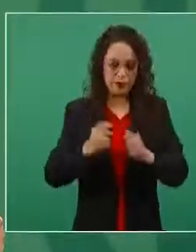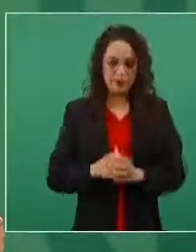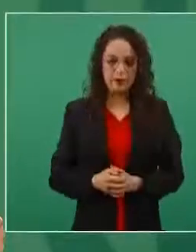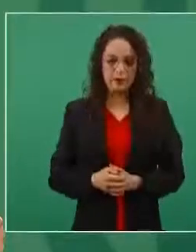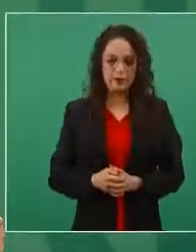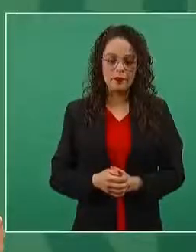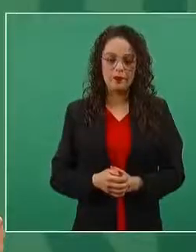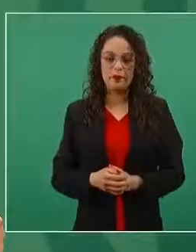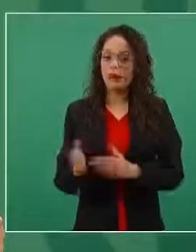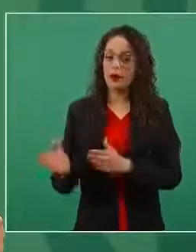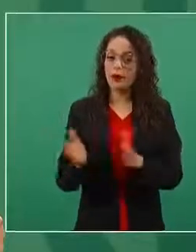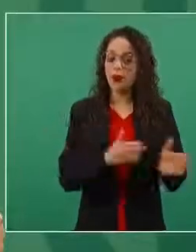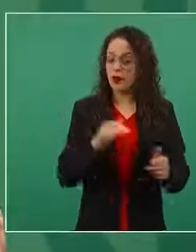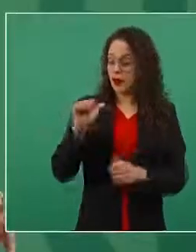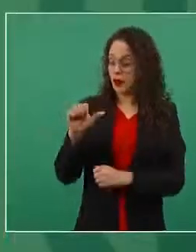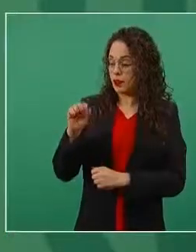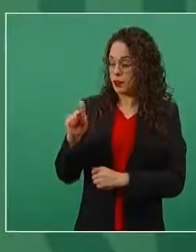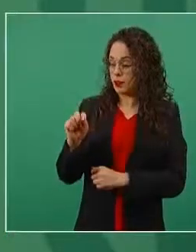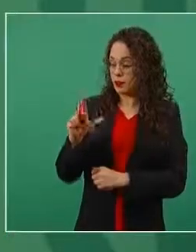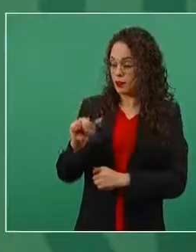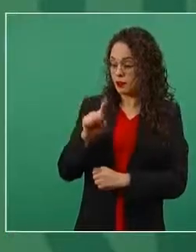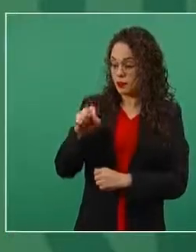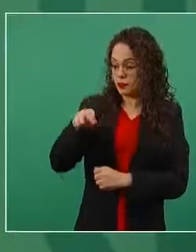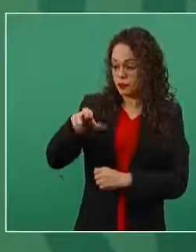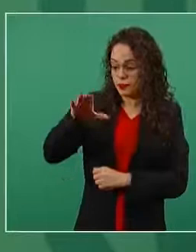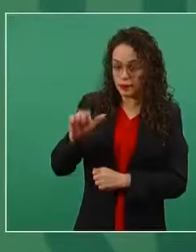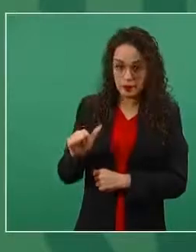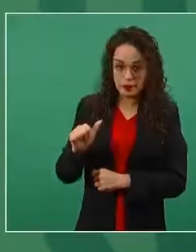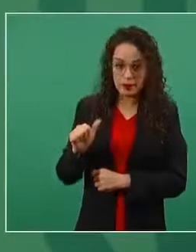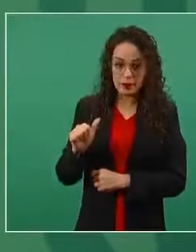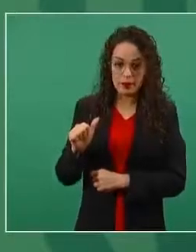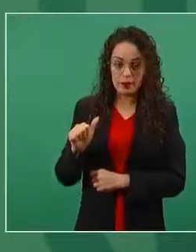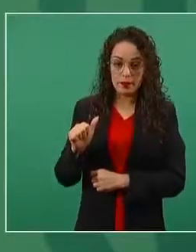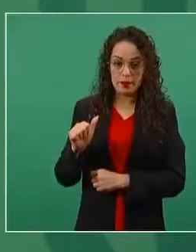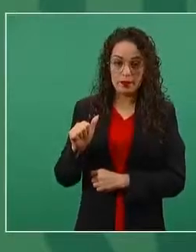AstraZeneca, ya la planta